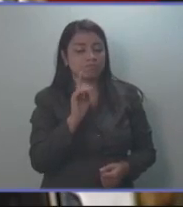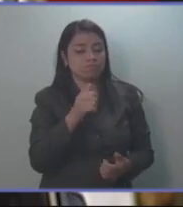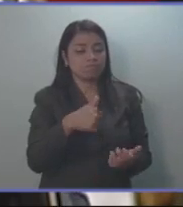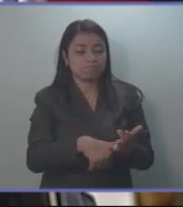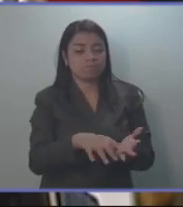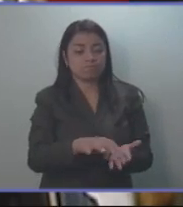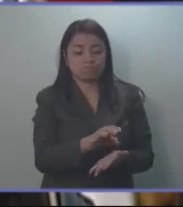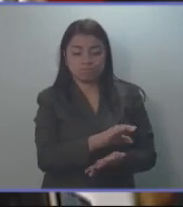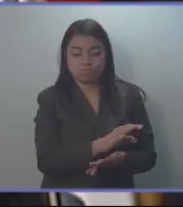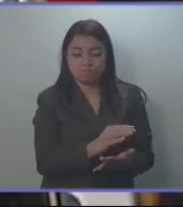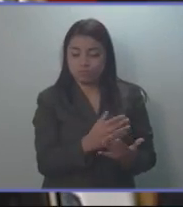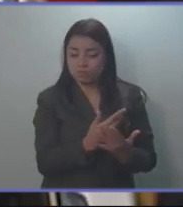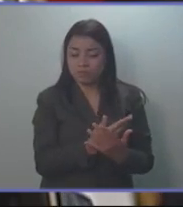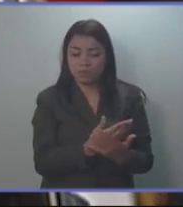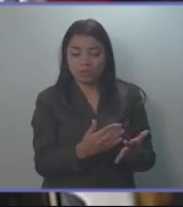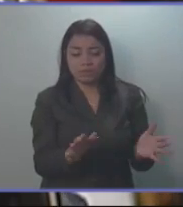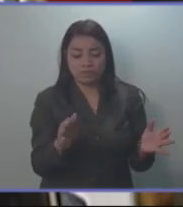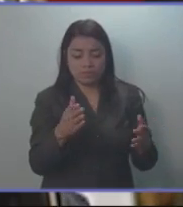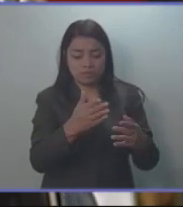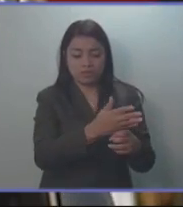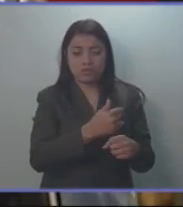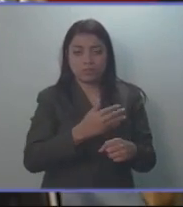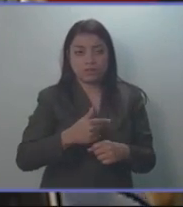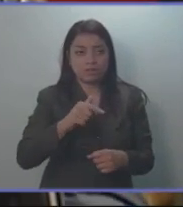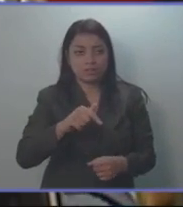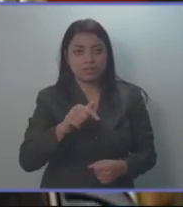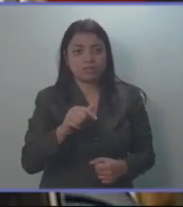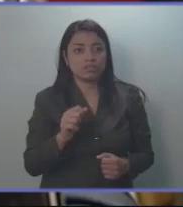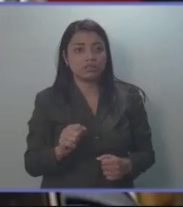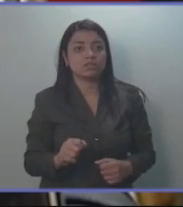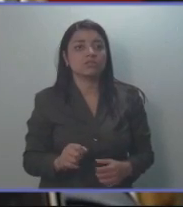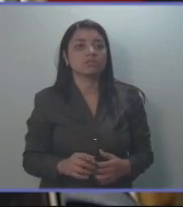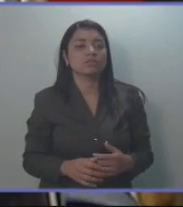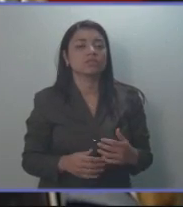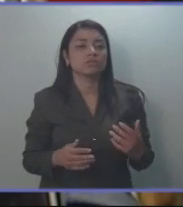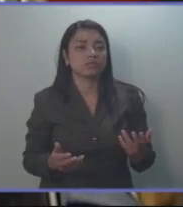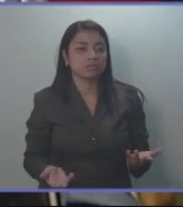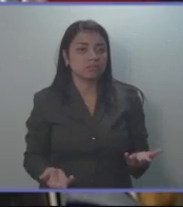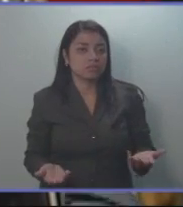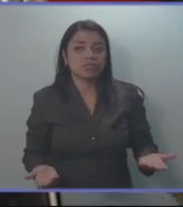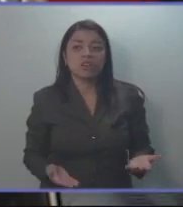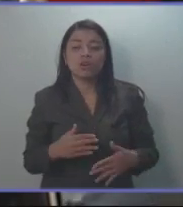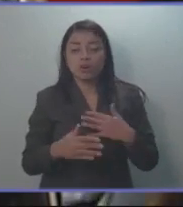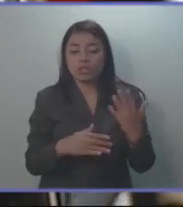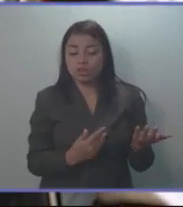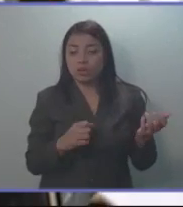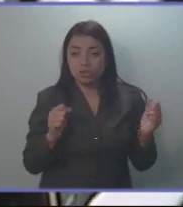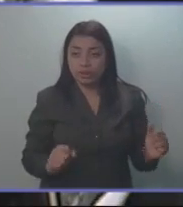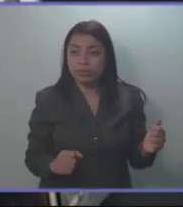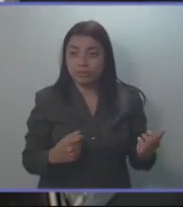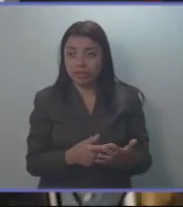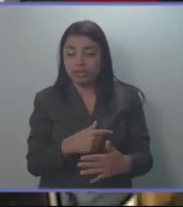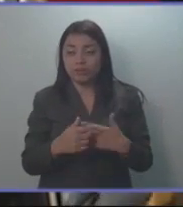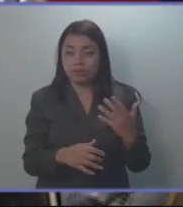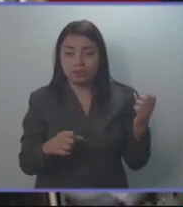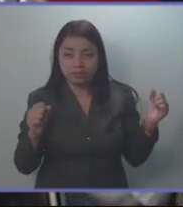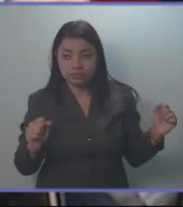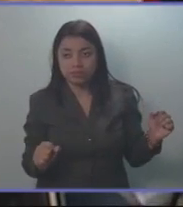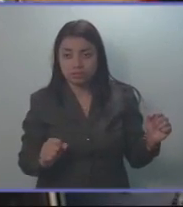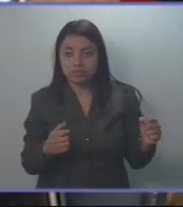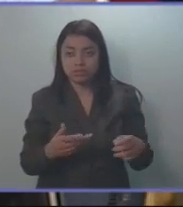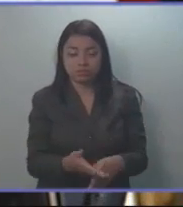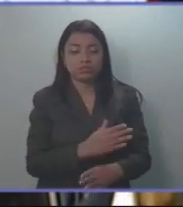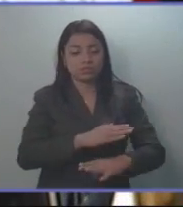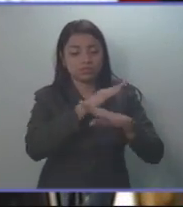alcaldías de todos los colores y sabores políticos. Entonces hoy el presidente manda vetado privando de